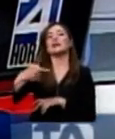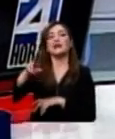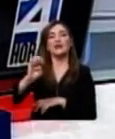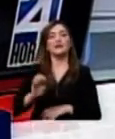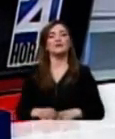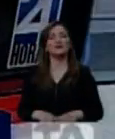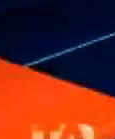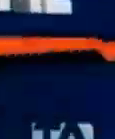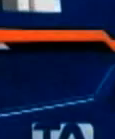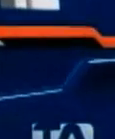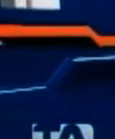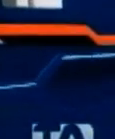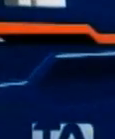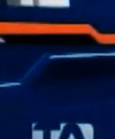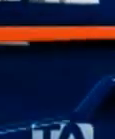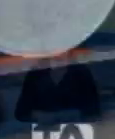informa